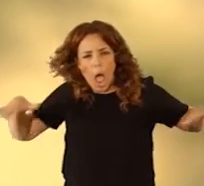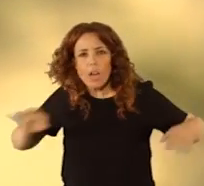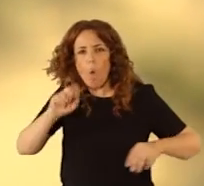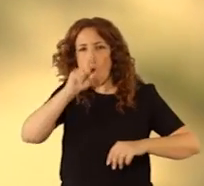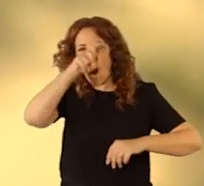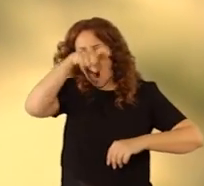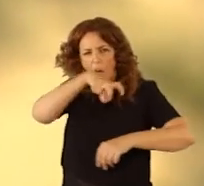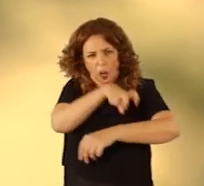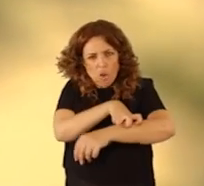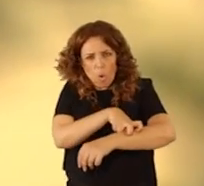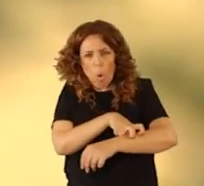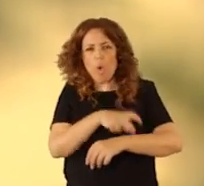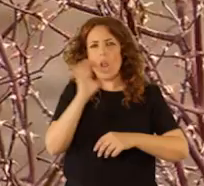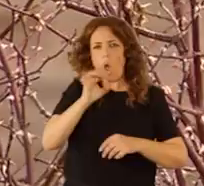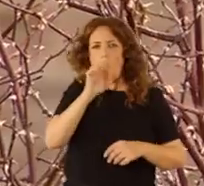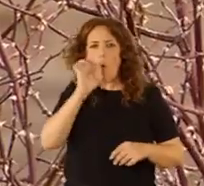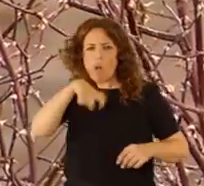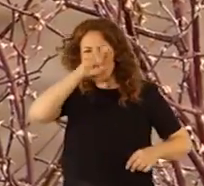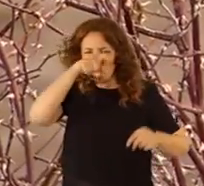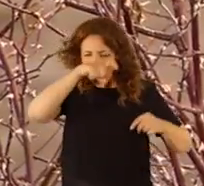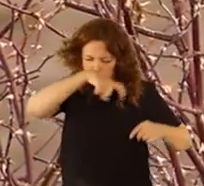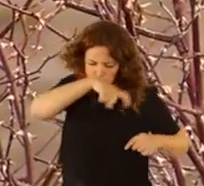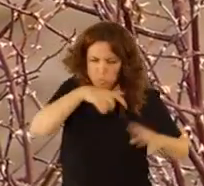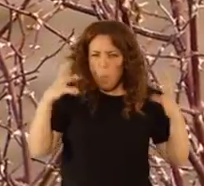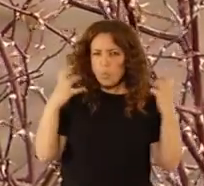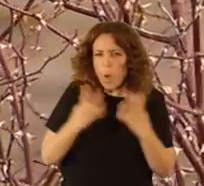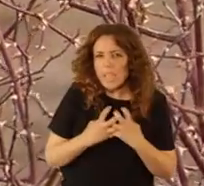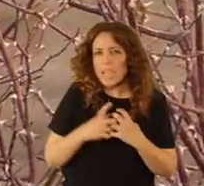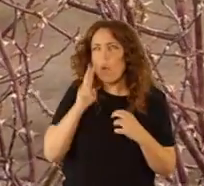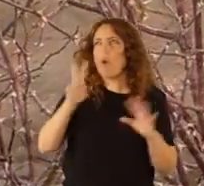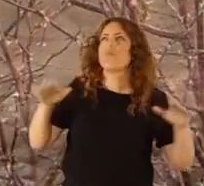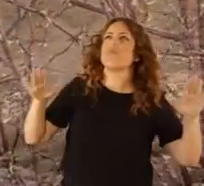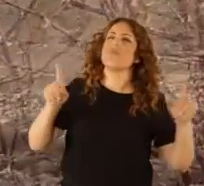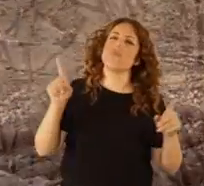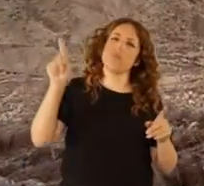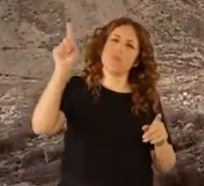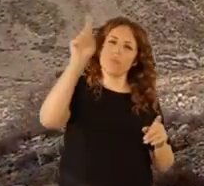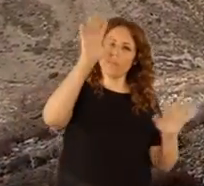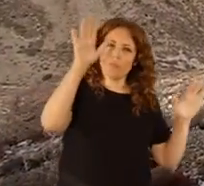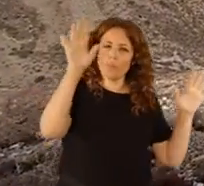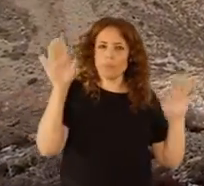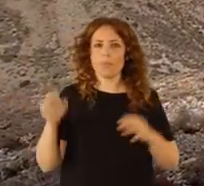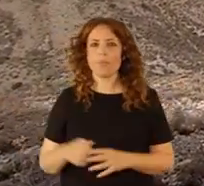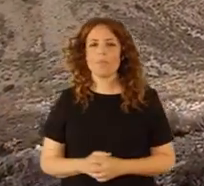Halcones cnica Los Buitres y alimoches levantando el vuelo desde lo alto de sus